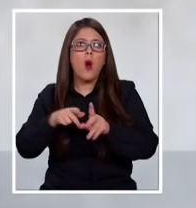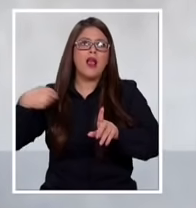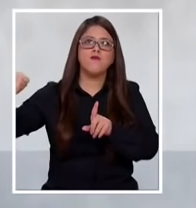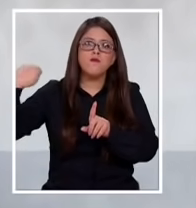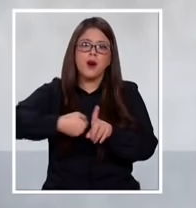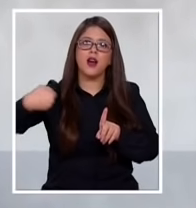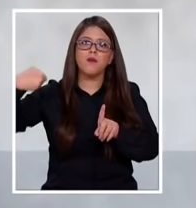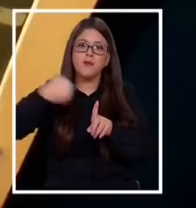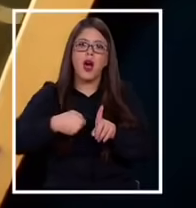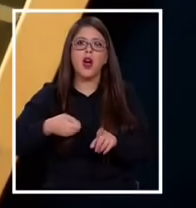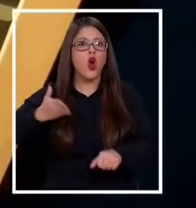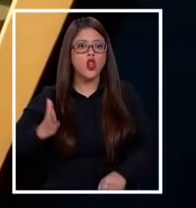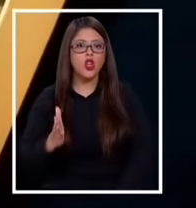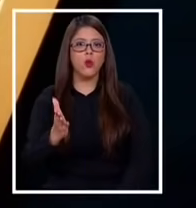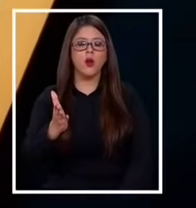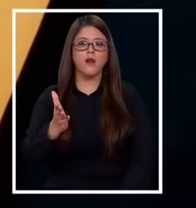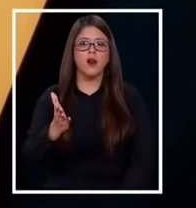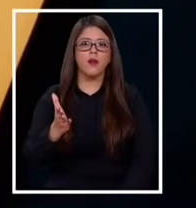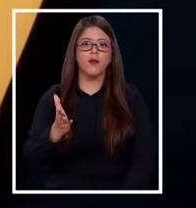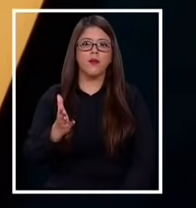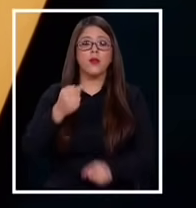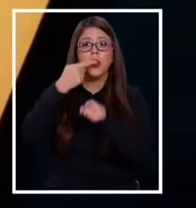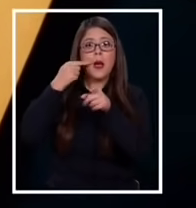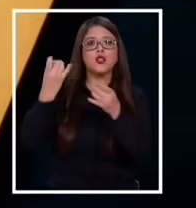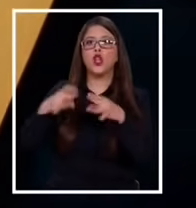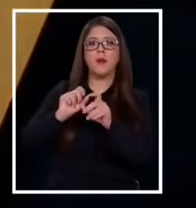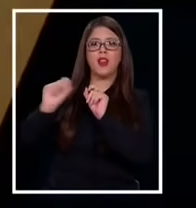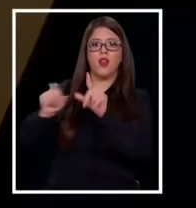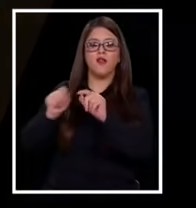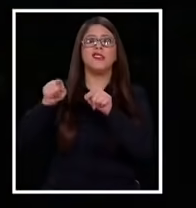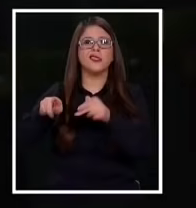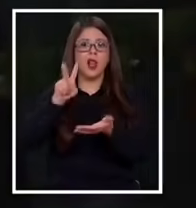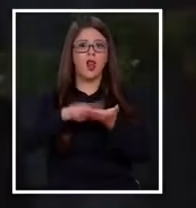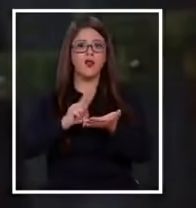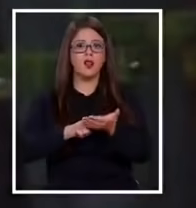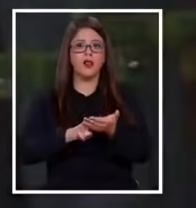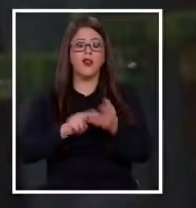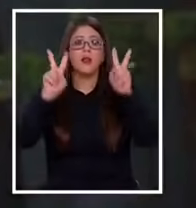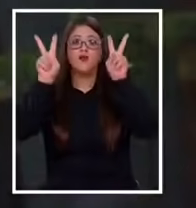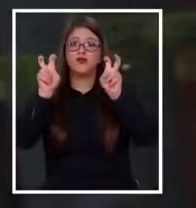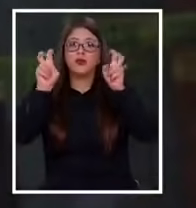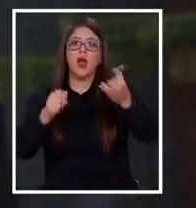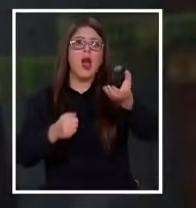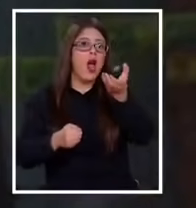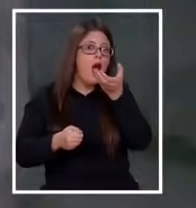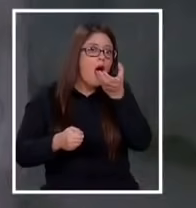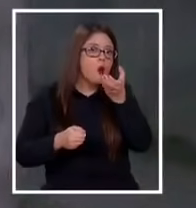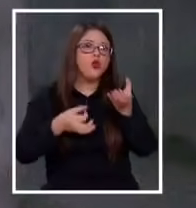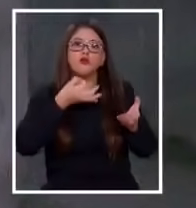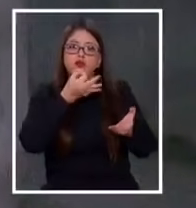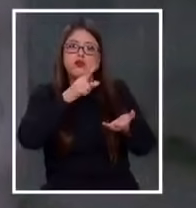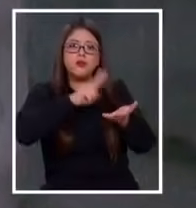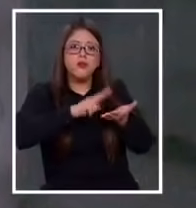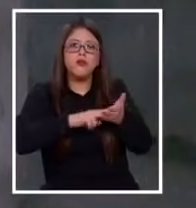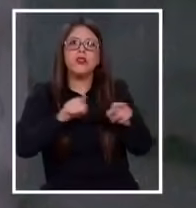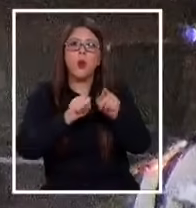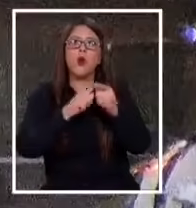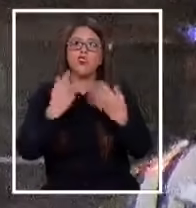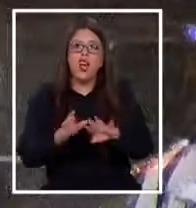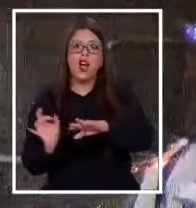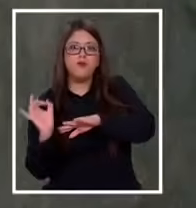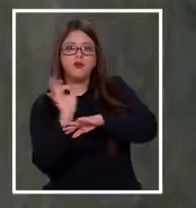golpeando y él se defendió. Esa es la realidad. Un supuesto audio de confesión que ya estaría en poder de la